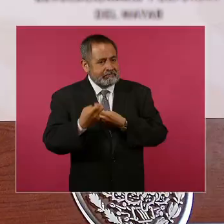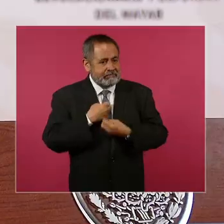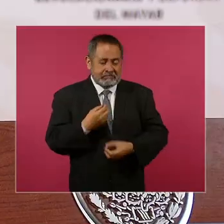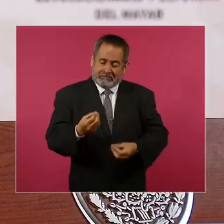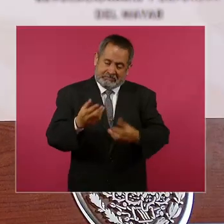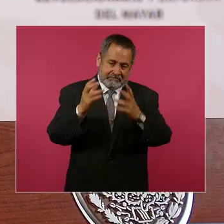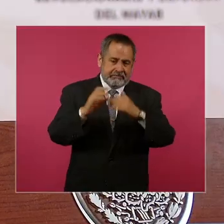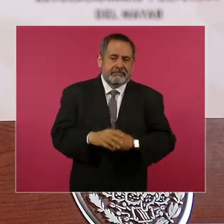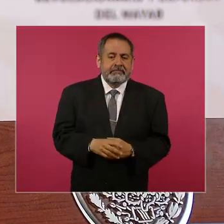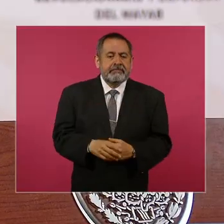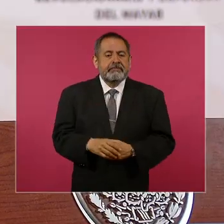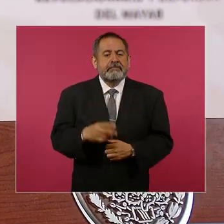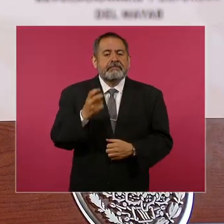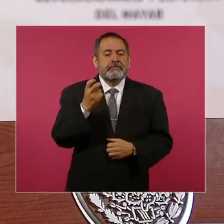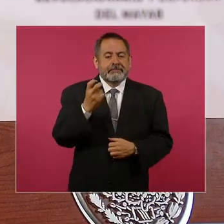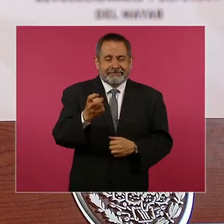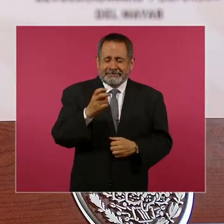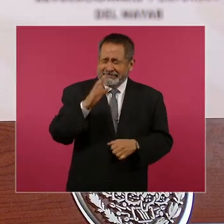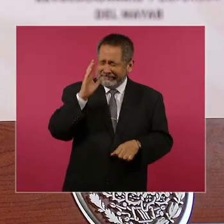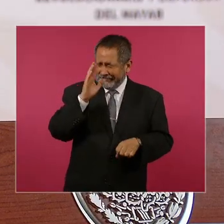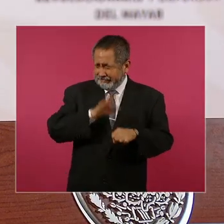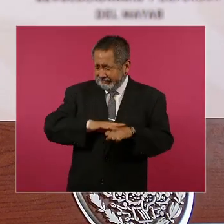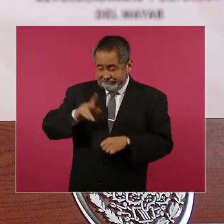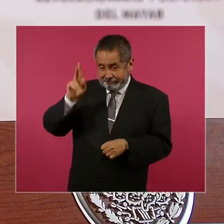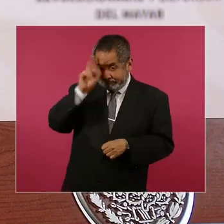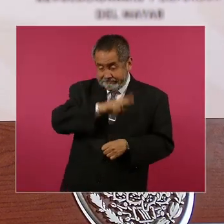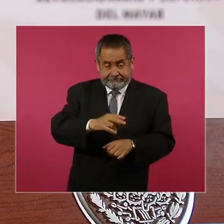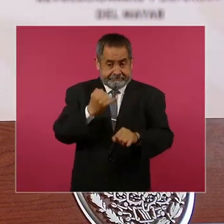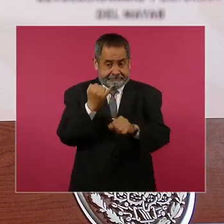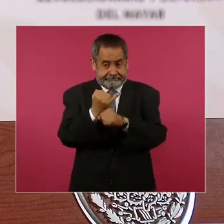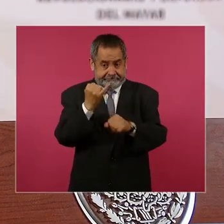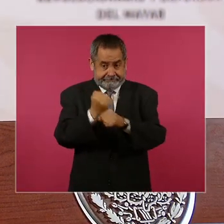Es la campaña en redes sociales